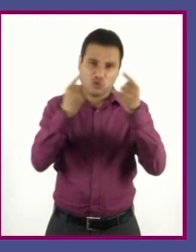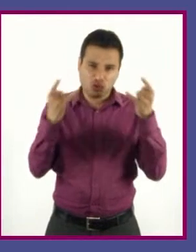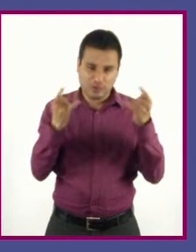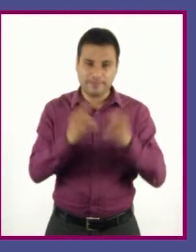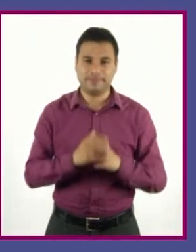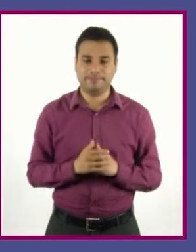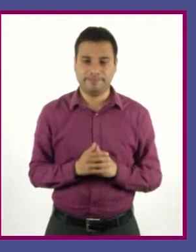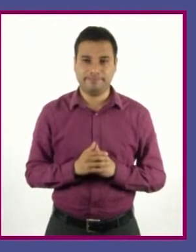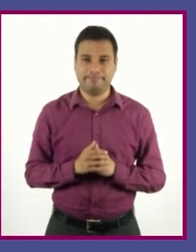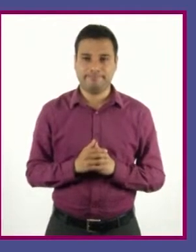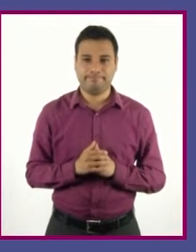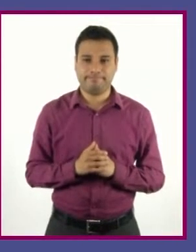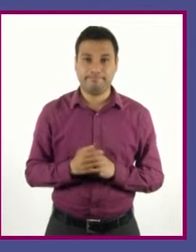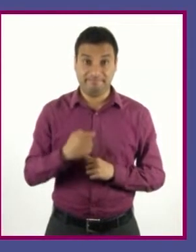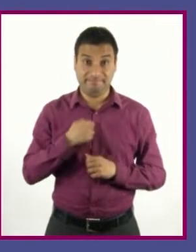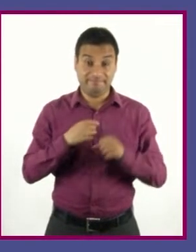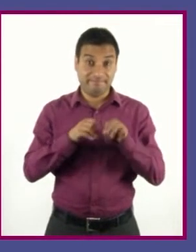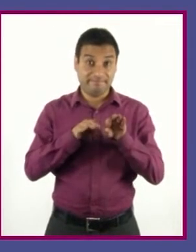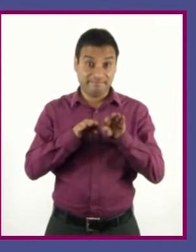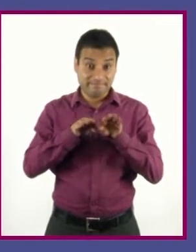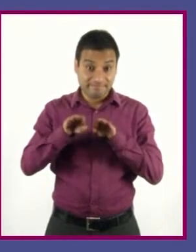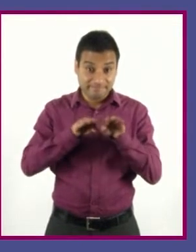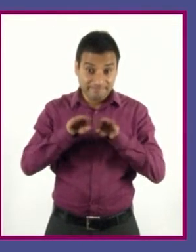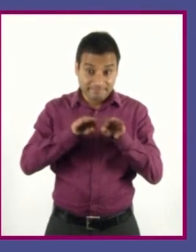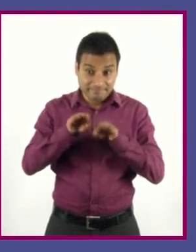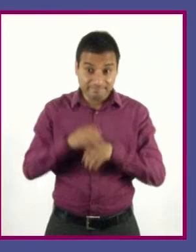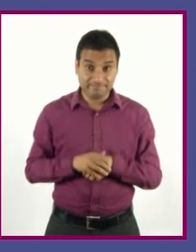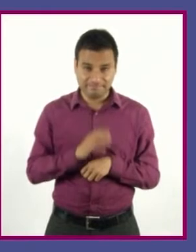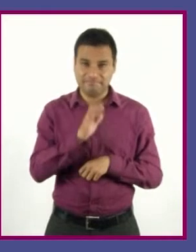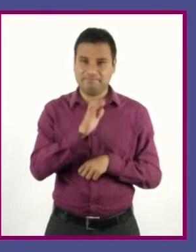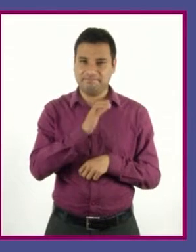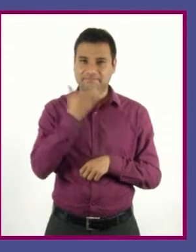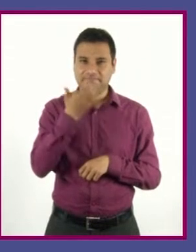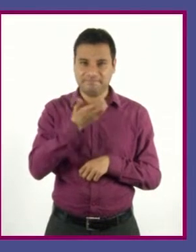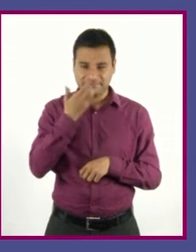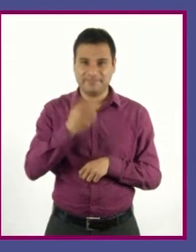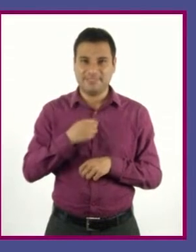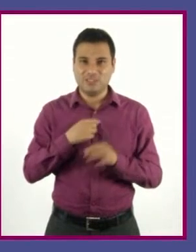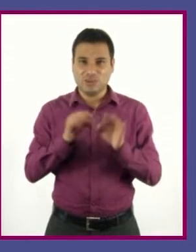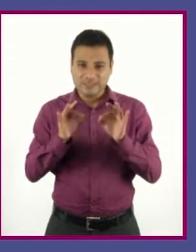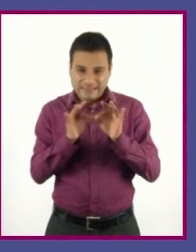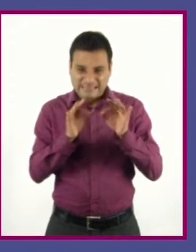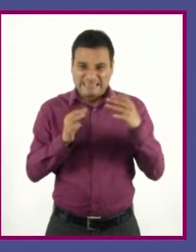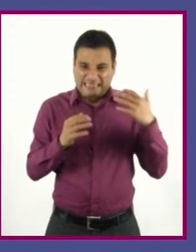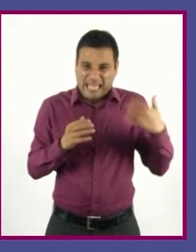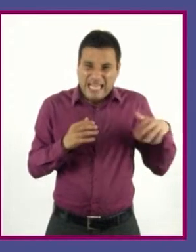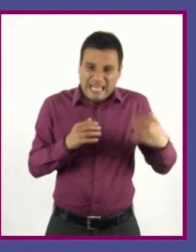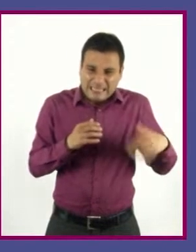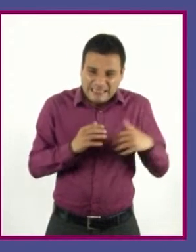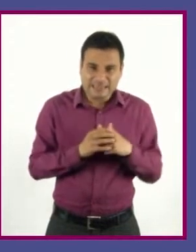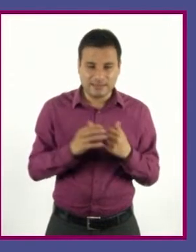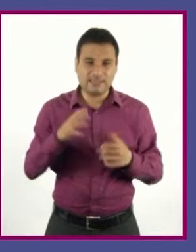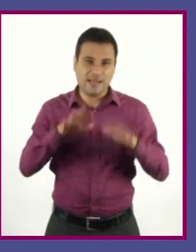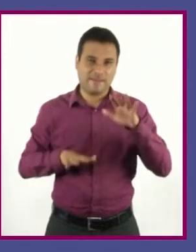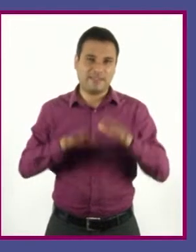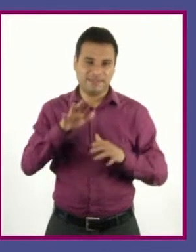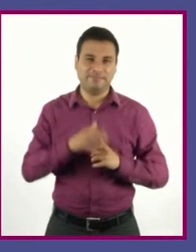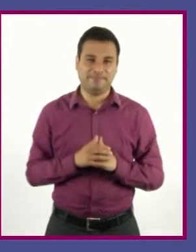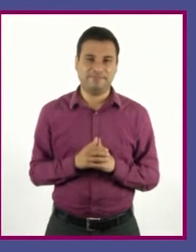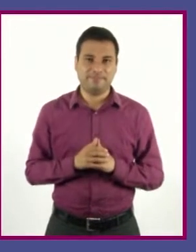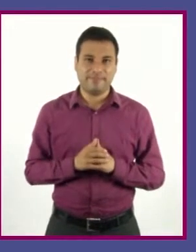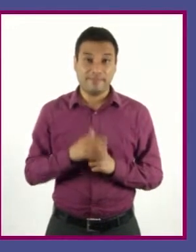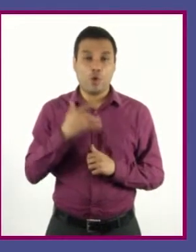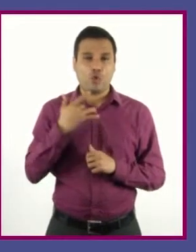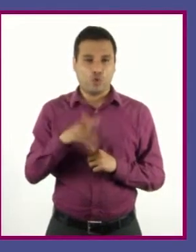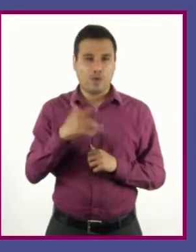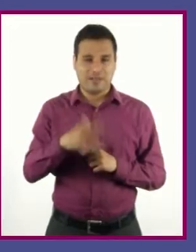que en esta profesión pues es muy común los pinchazos, ¿no? Entonces hay una que otra persona que me ha llegado a llevar, pero no duele